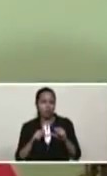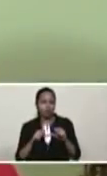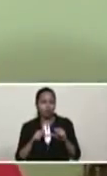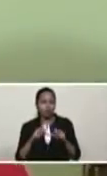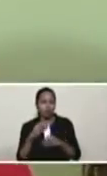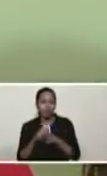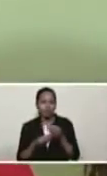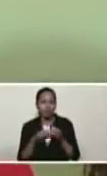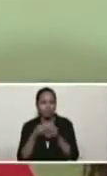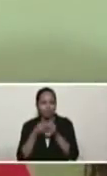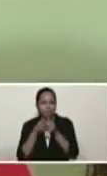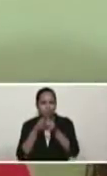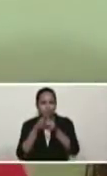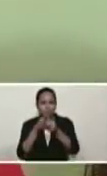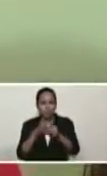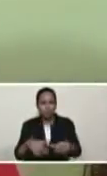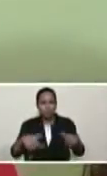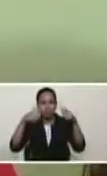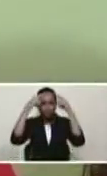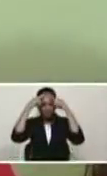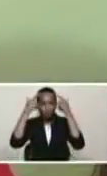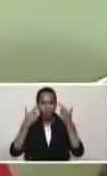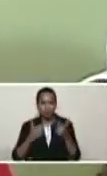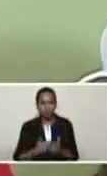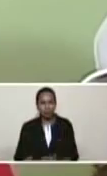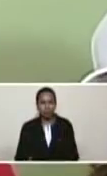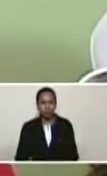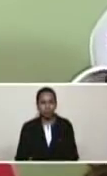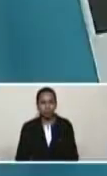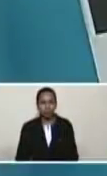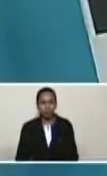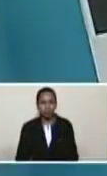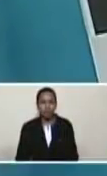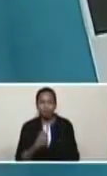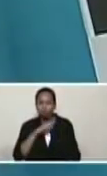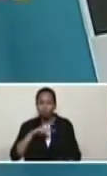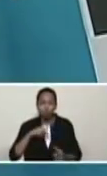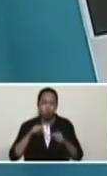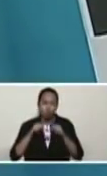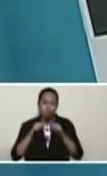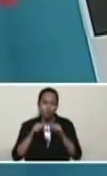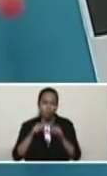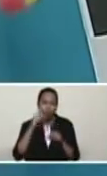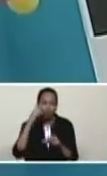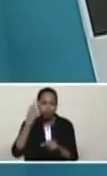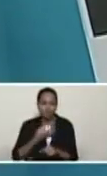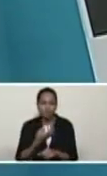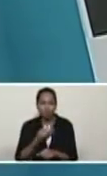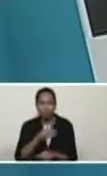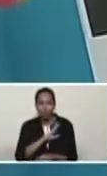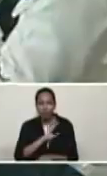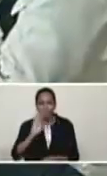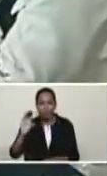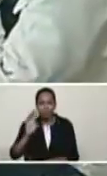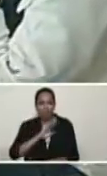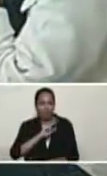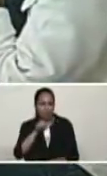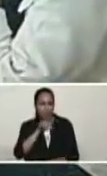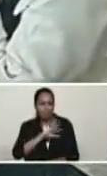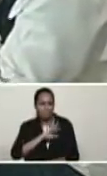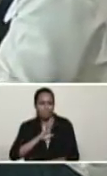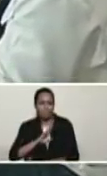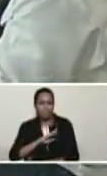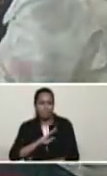en el legado de nuestro comandante Hugo Rafael Chávez y que sigamos creyendo en esta patria. Esta es una familia de trabajadores